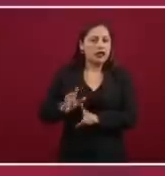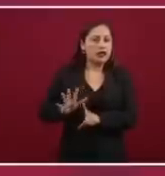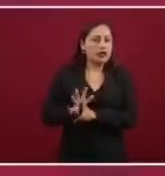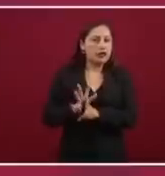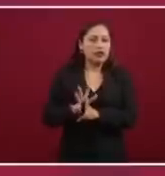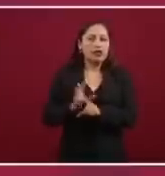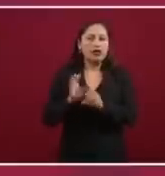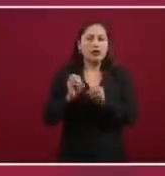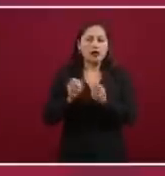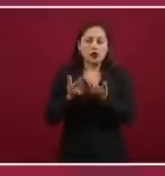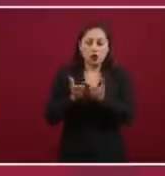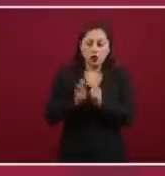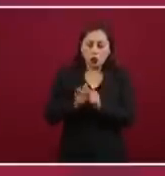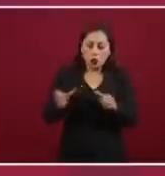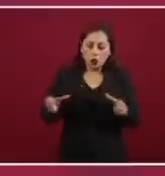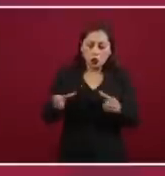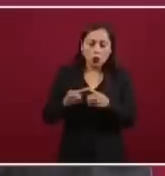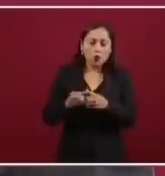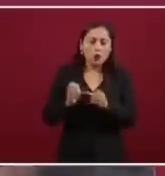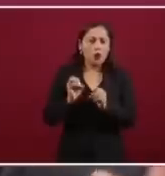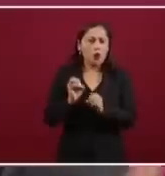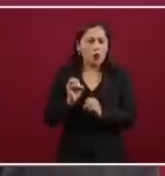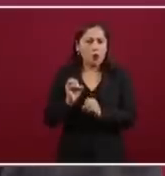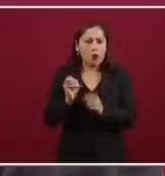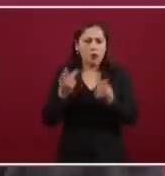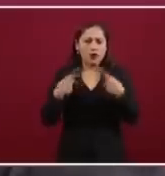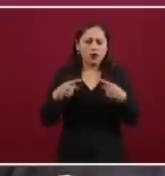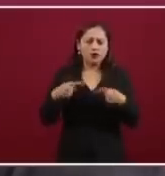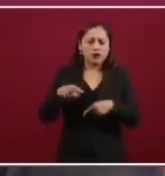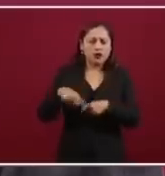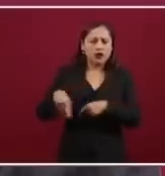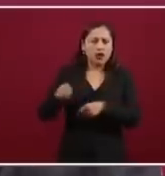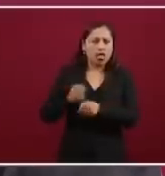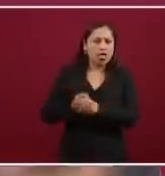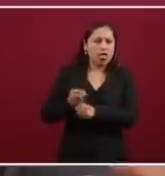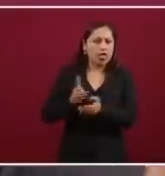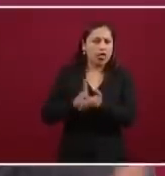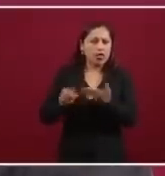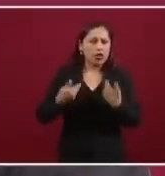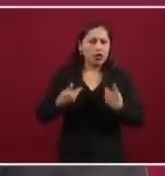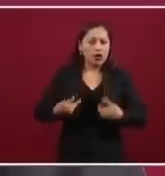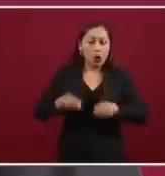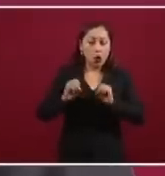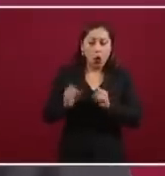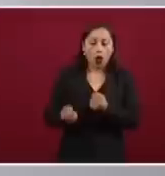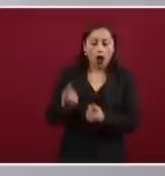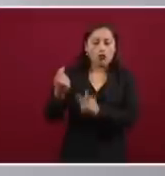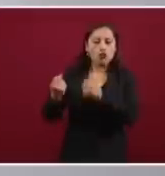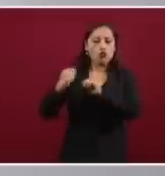a una corporación o a personas o a funcionarios.